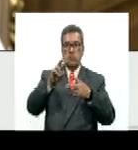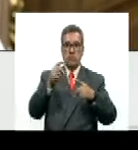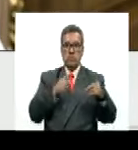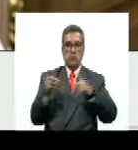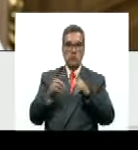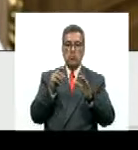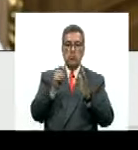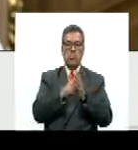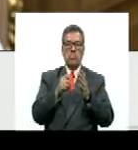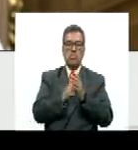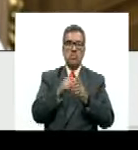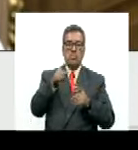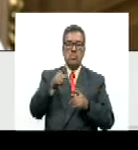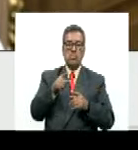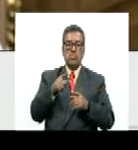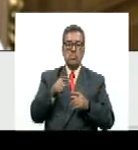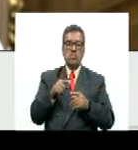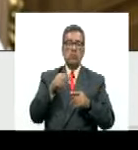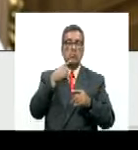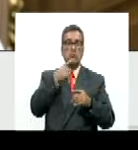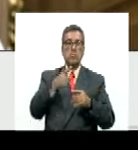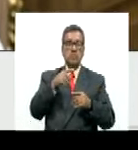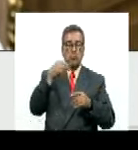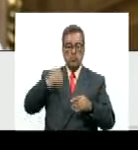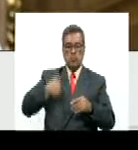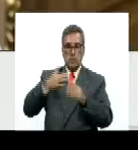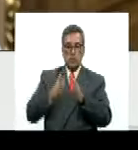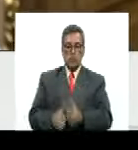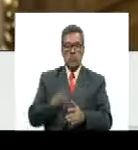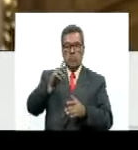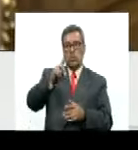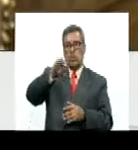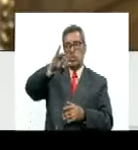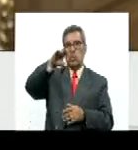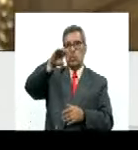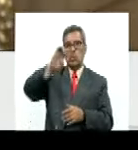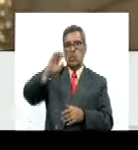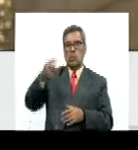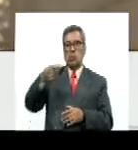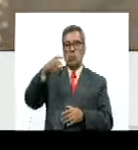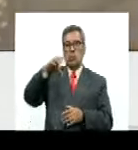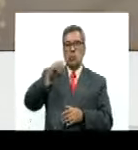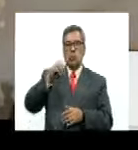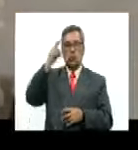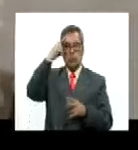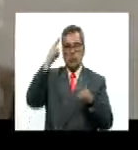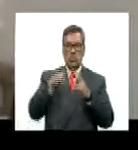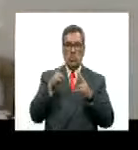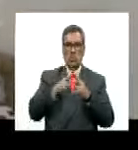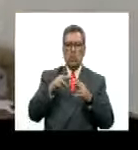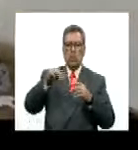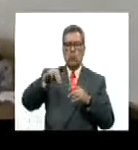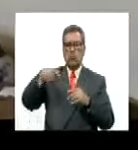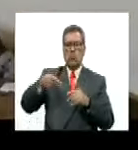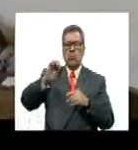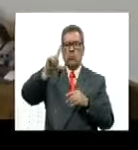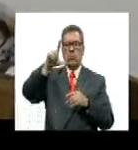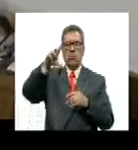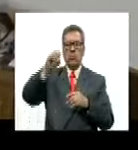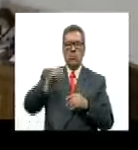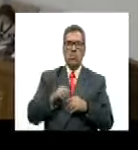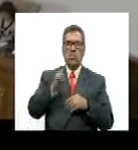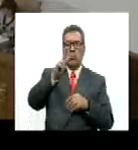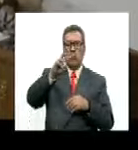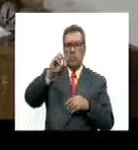derecho de palabra del influencer argentino Diego Omar Suárez, conocido como Michelo